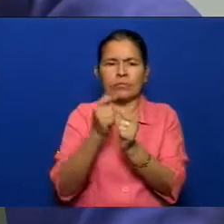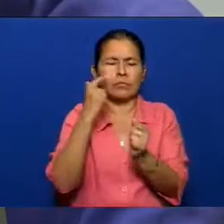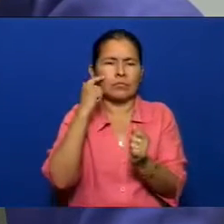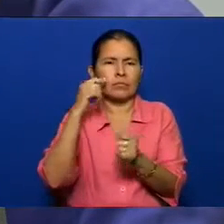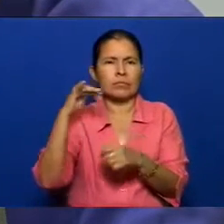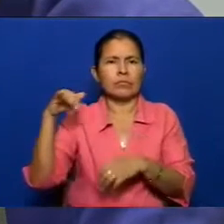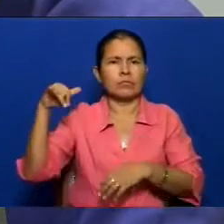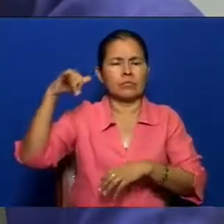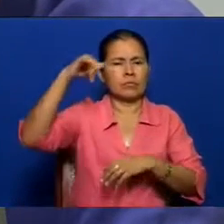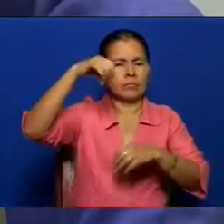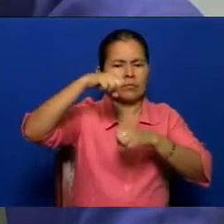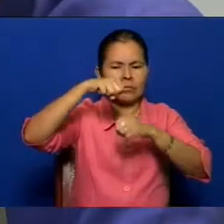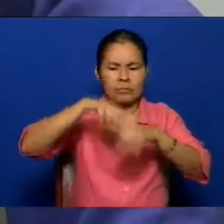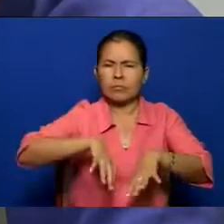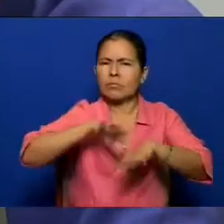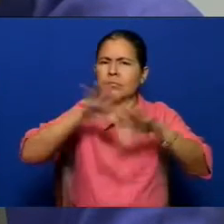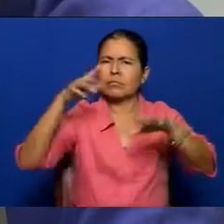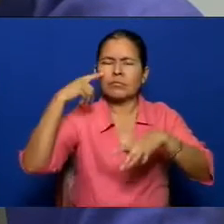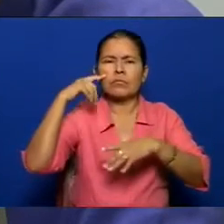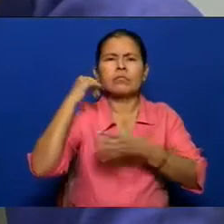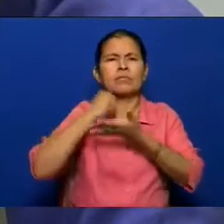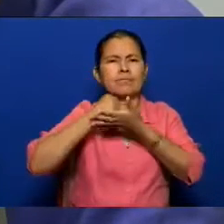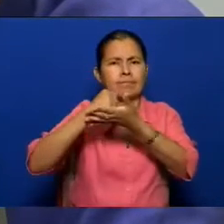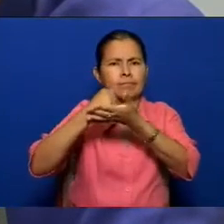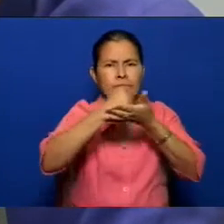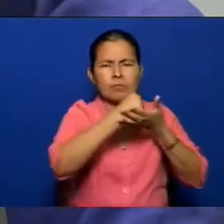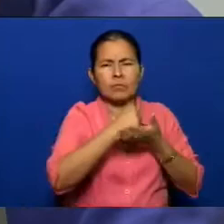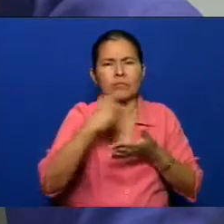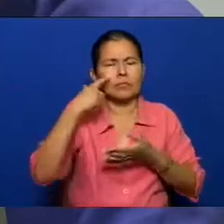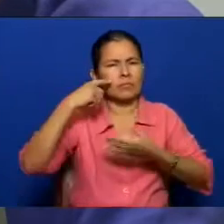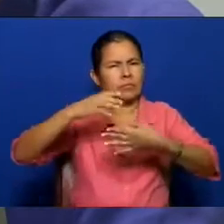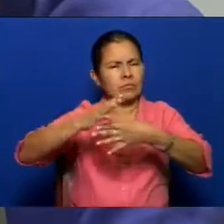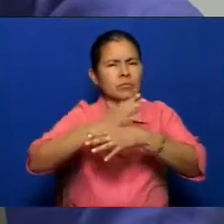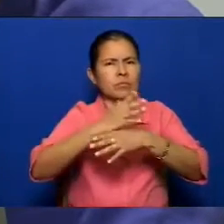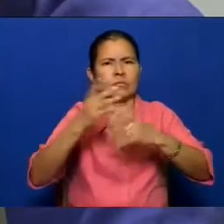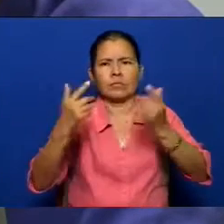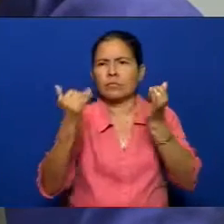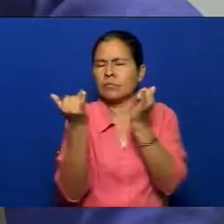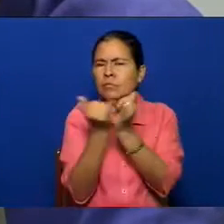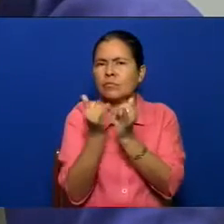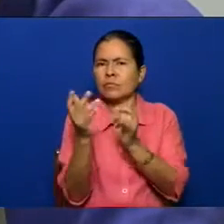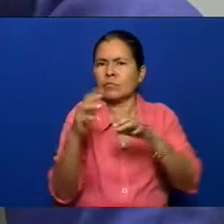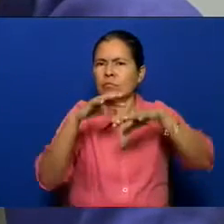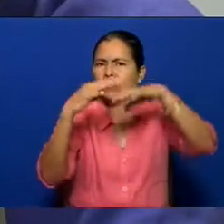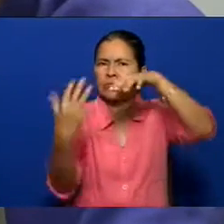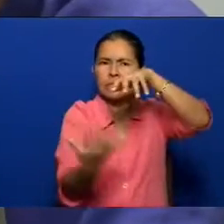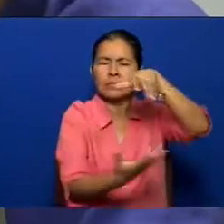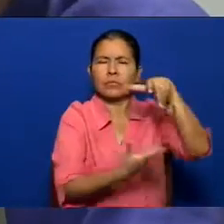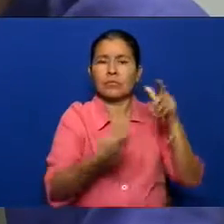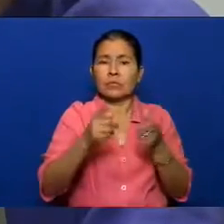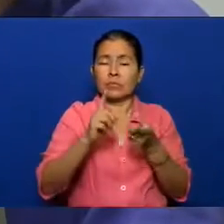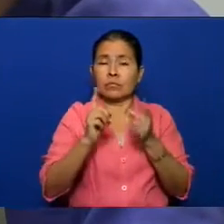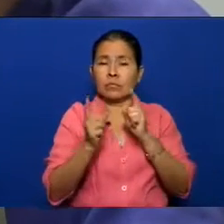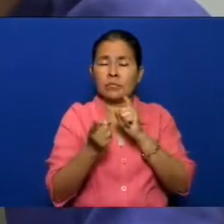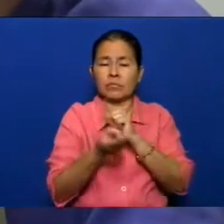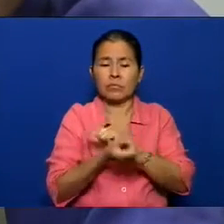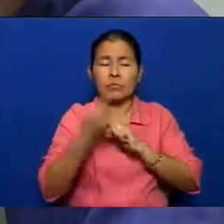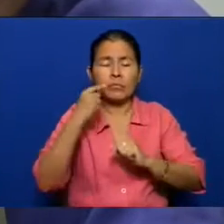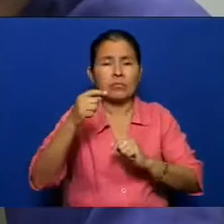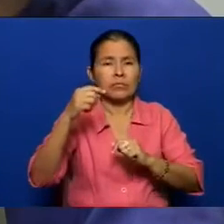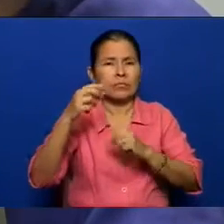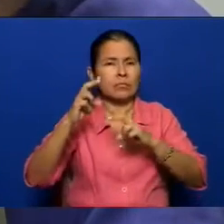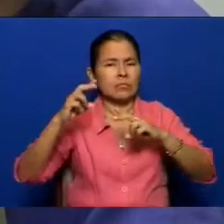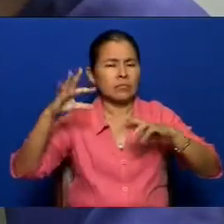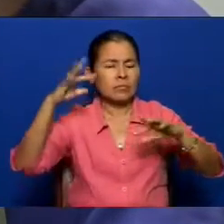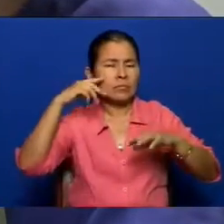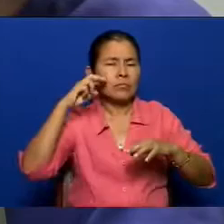bombardeos, en toda esa situación de desastre humanitario. UNICEF ha estado presente, no solamente para atender